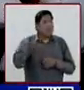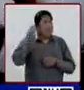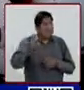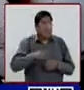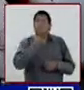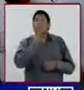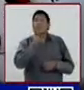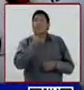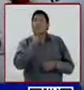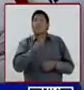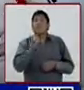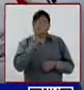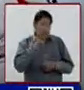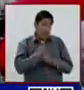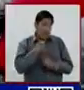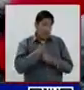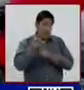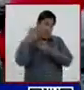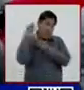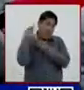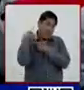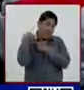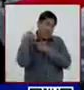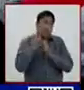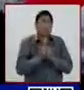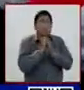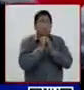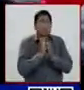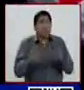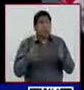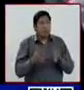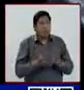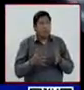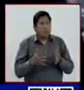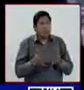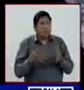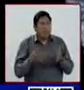darle certeza, certidumbre, un trabajo responsable, sin